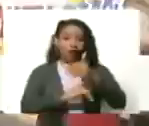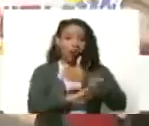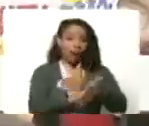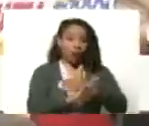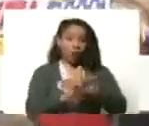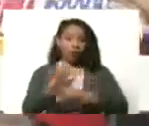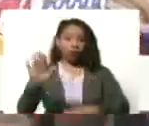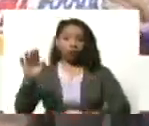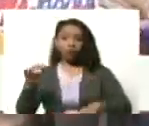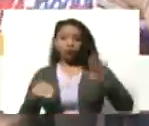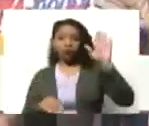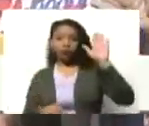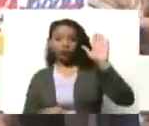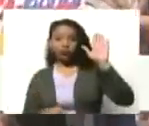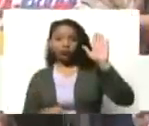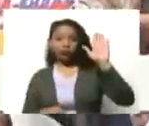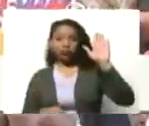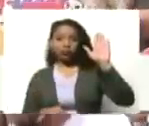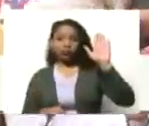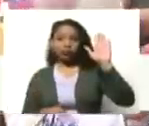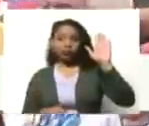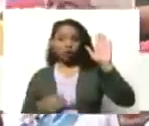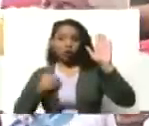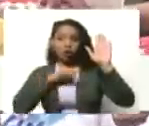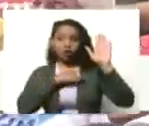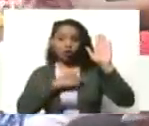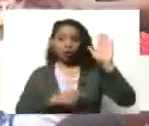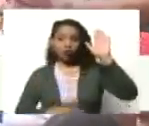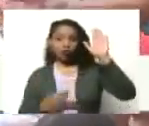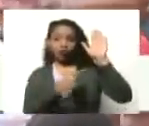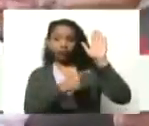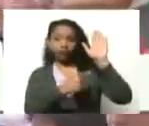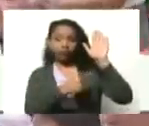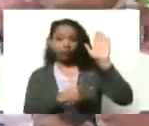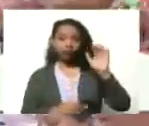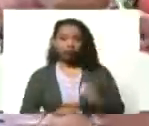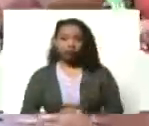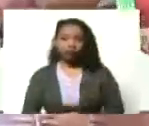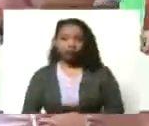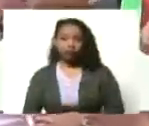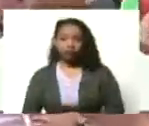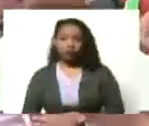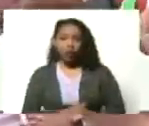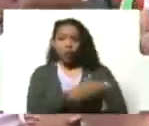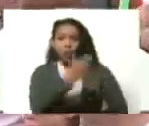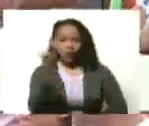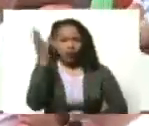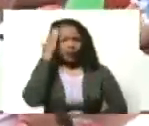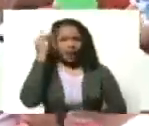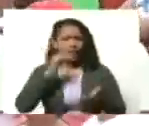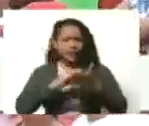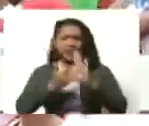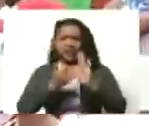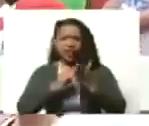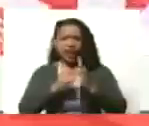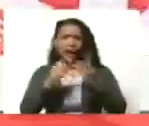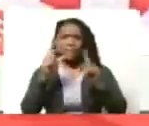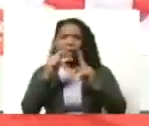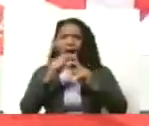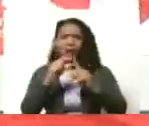Y nos vamos a juramentar. Nos vamos a juramentar, ¿verdad? Ustedes saben lo que significa